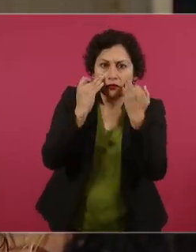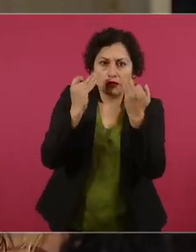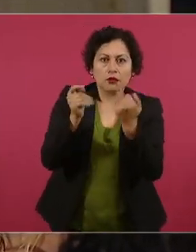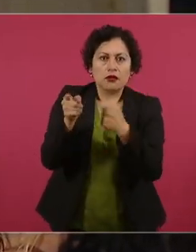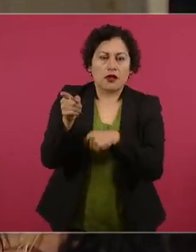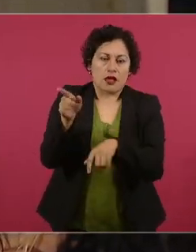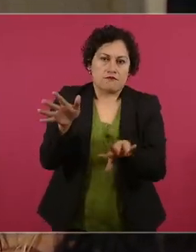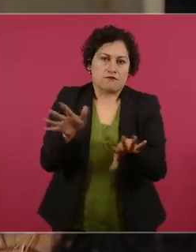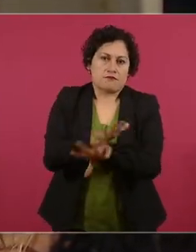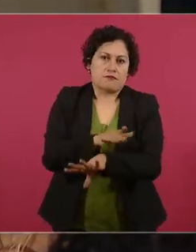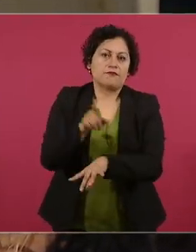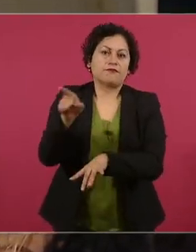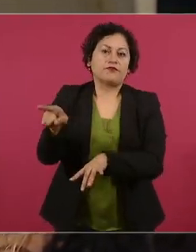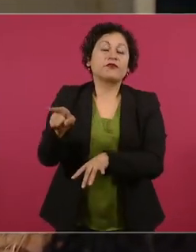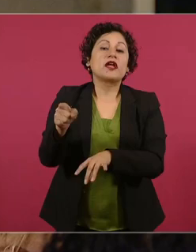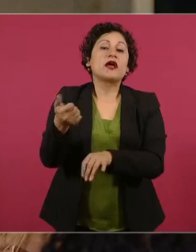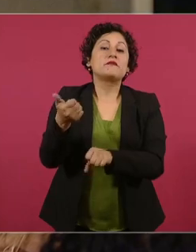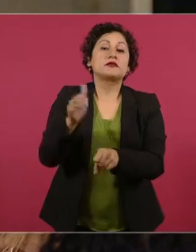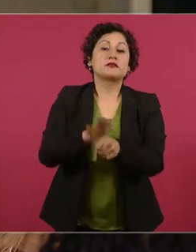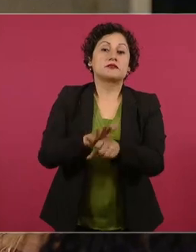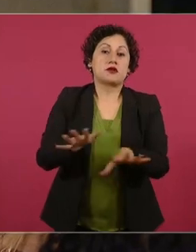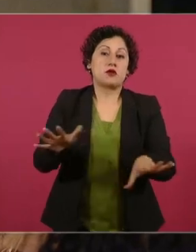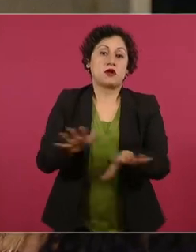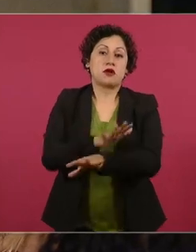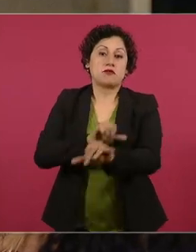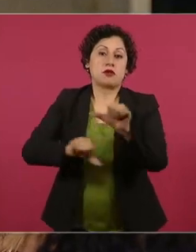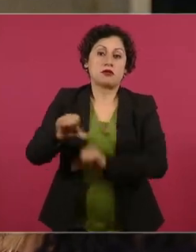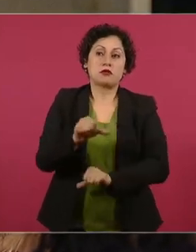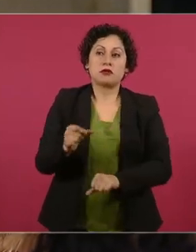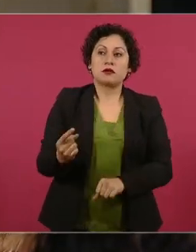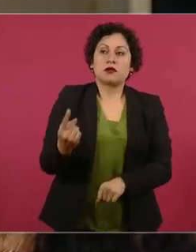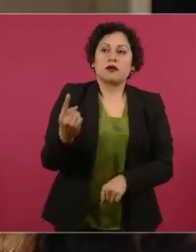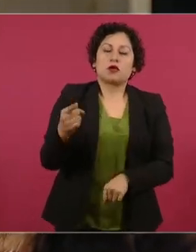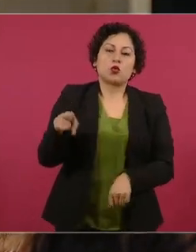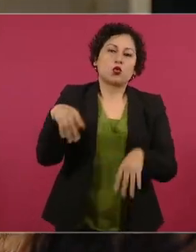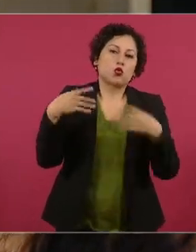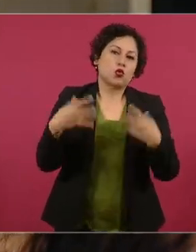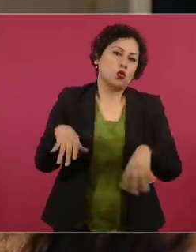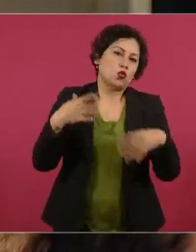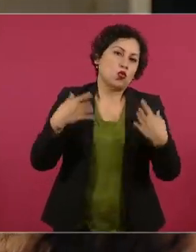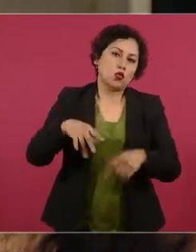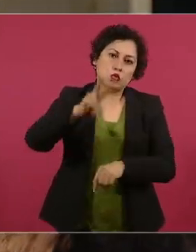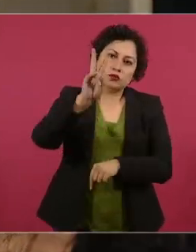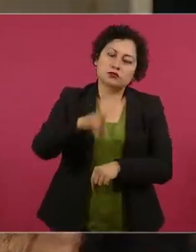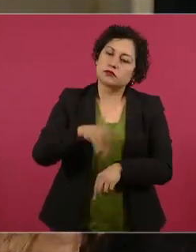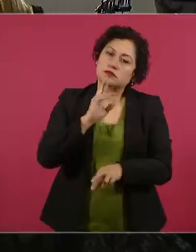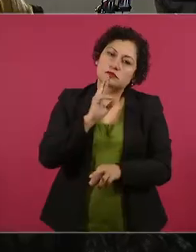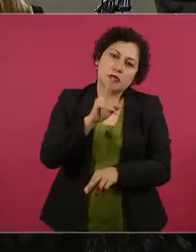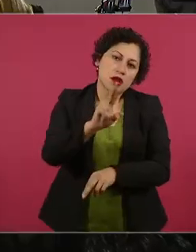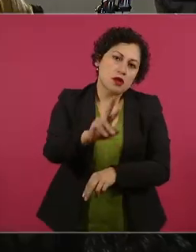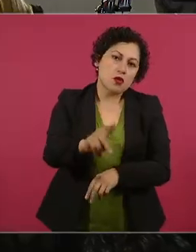del administrador del SAT, pero sí se aprecia mucho ese cambio de la mejora hacia la atención